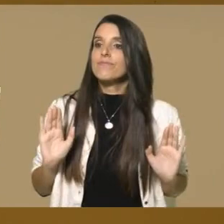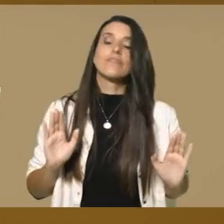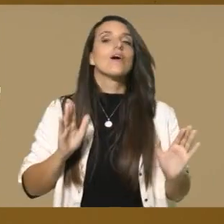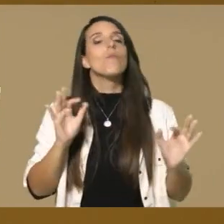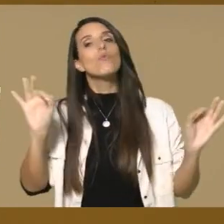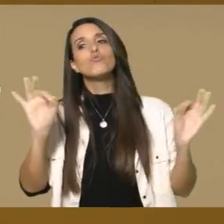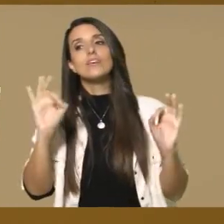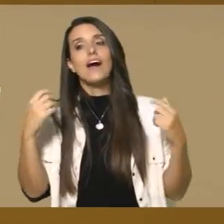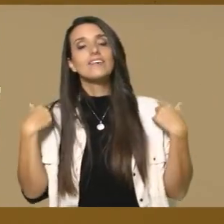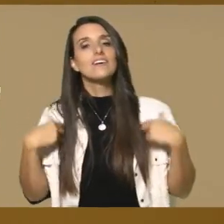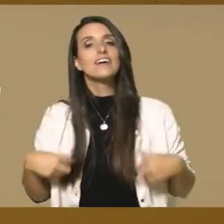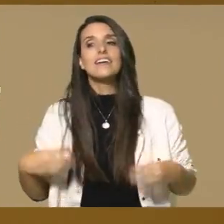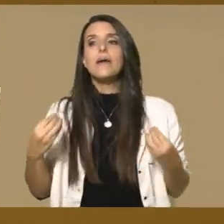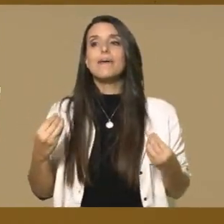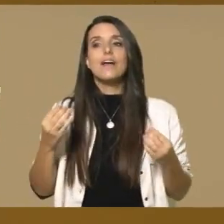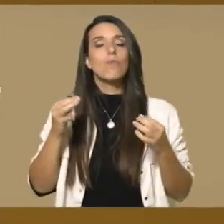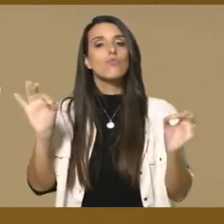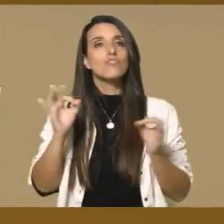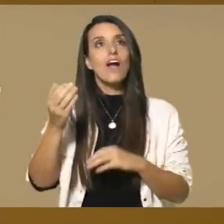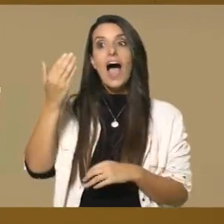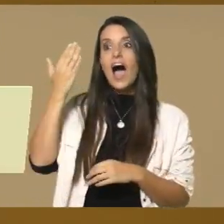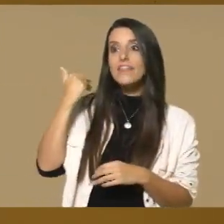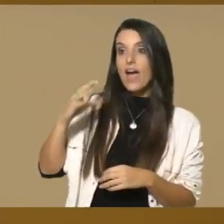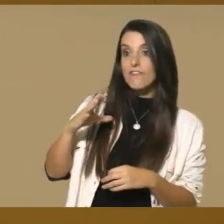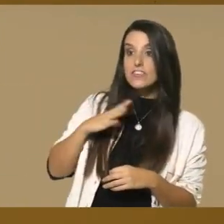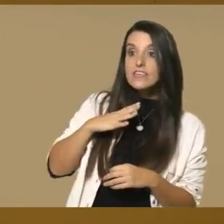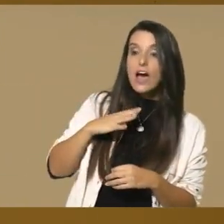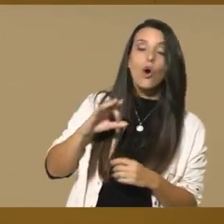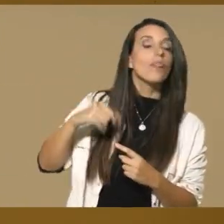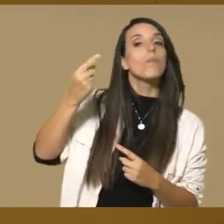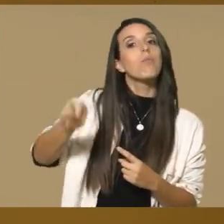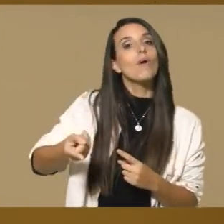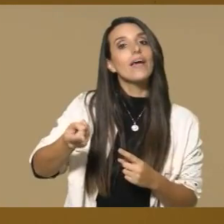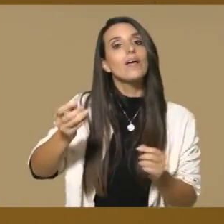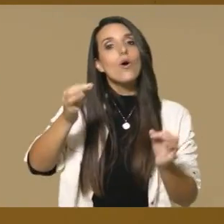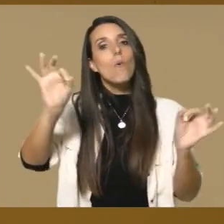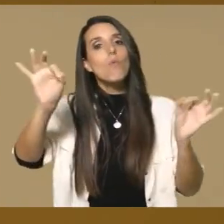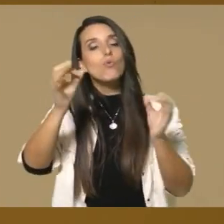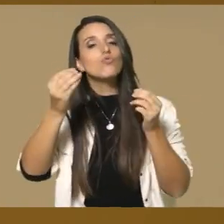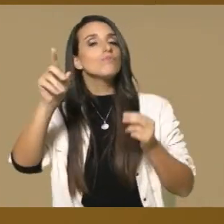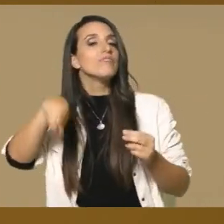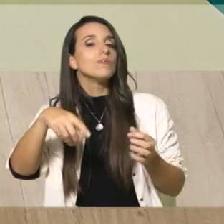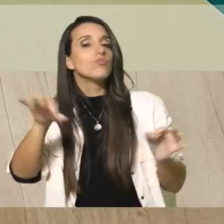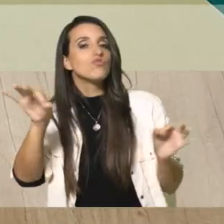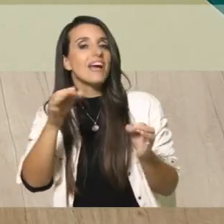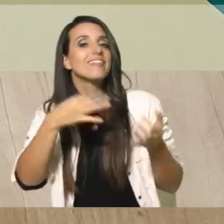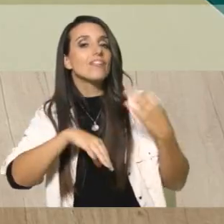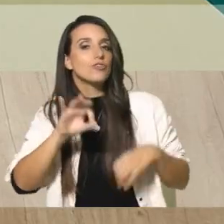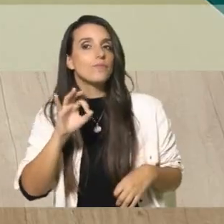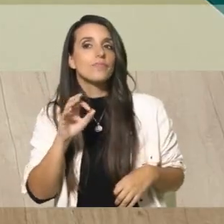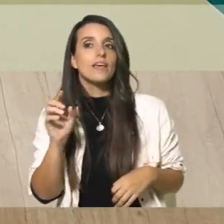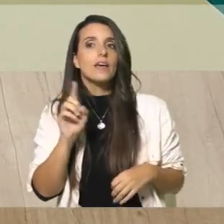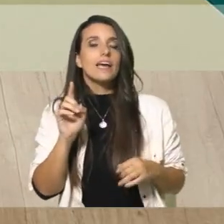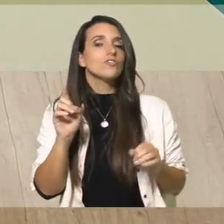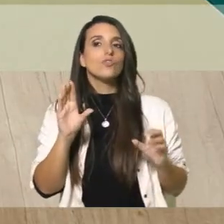música, ¿qué pasó con la música? ¿La música estuvo antes, estuvo después, se generó a partir de...? Mira, esto